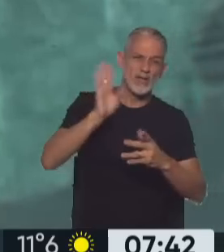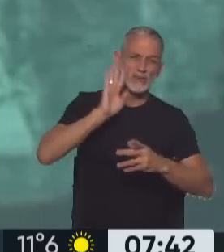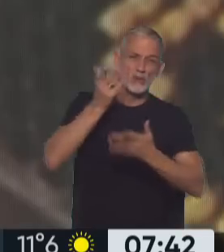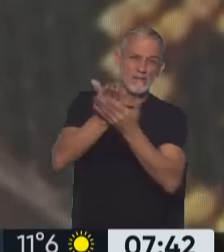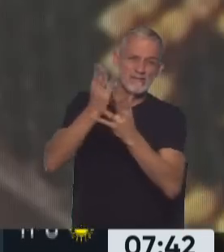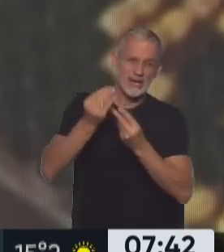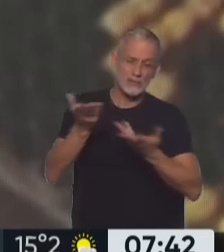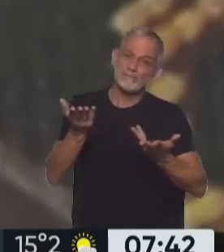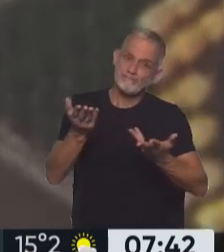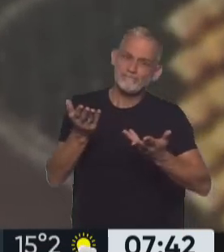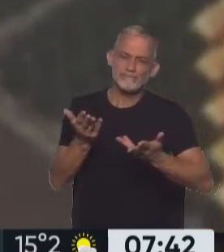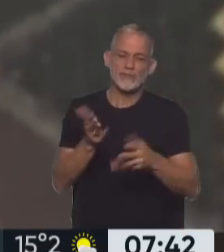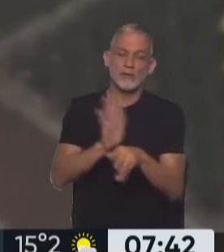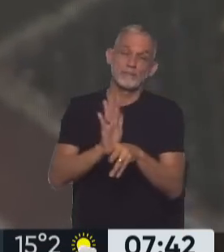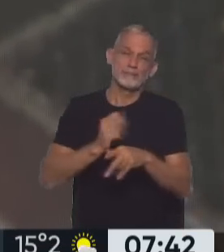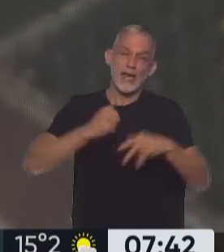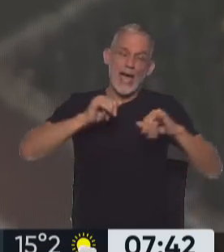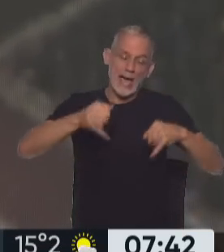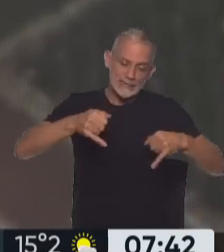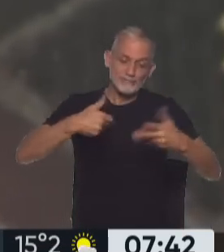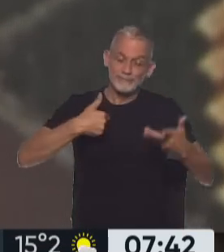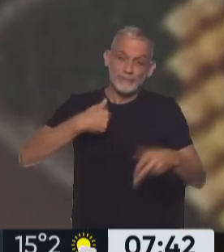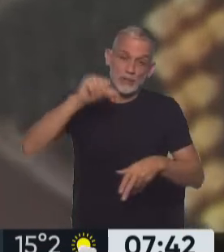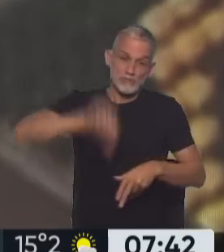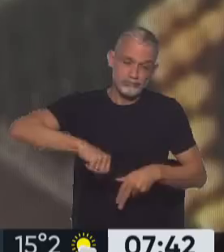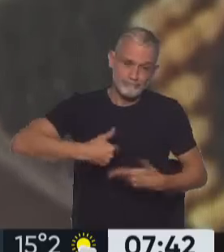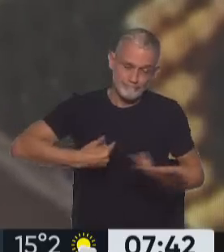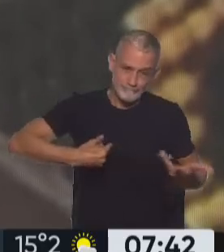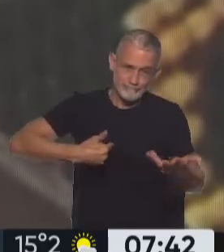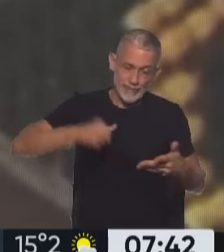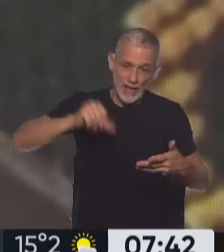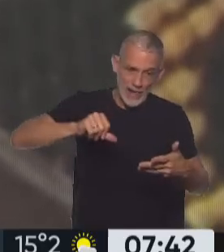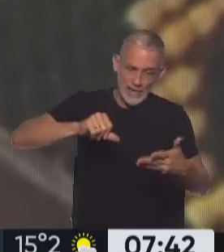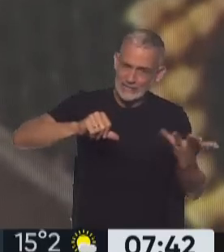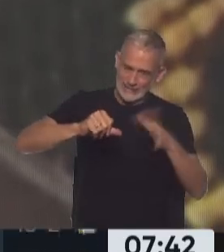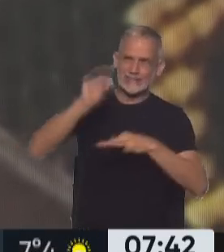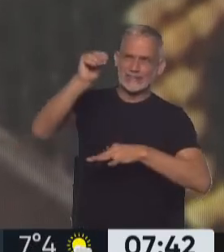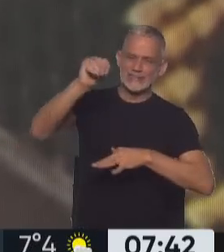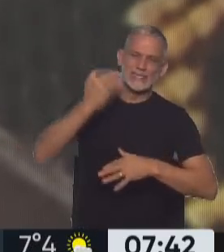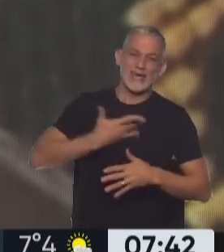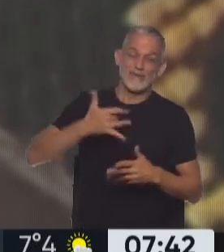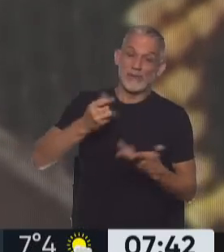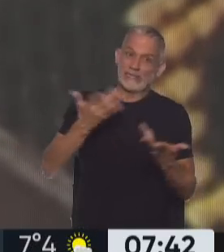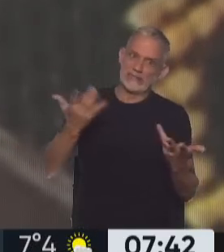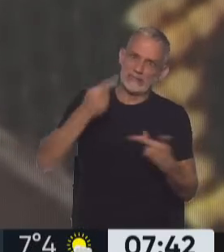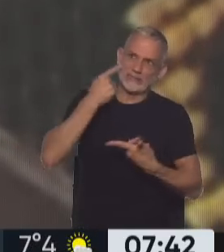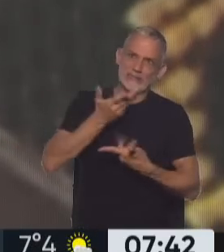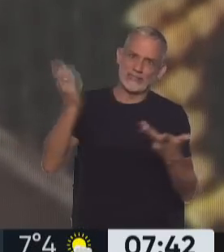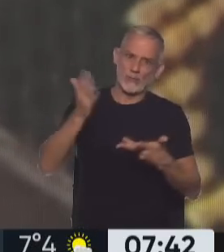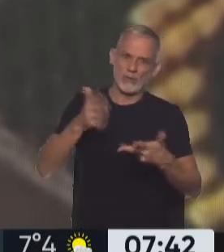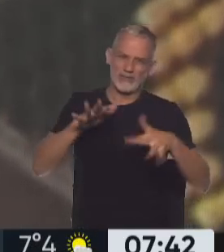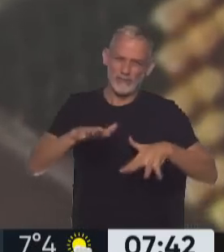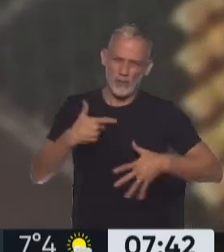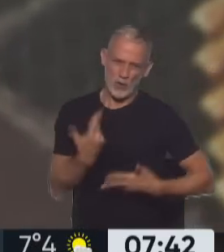hecho. Sí, así es. Es como una aceptación de que no se puede o no puede llevar adelante una lucha contra el